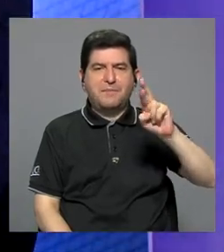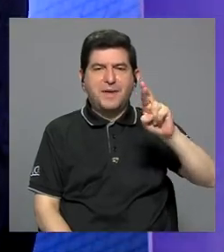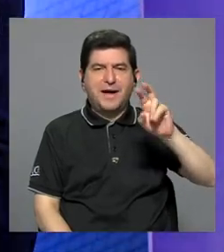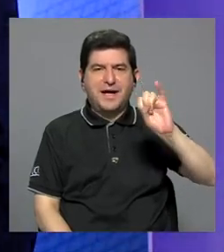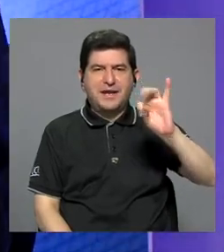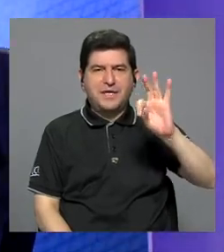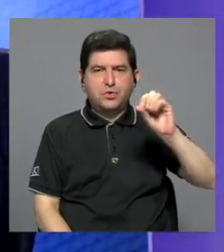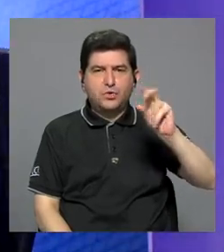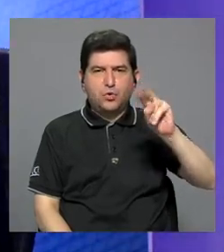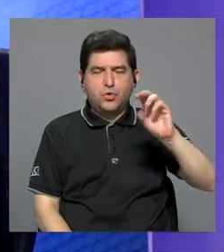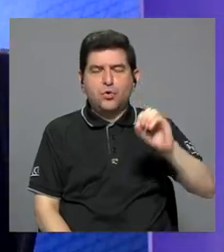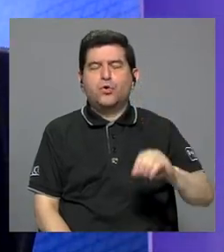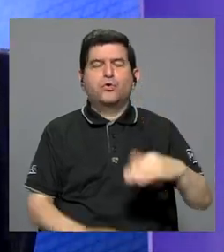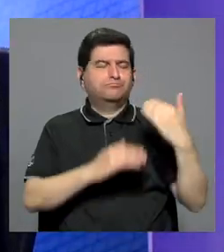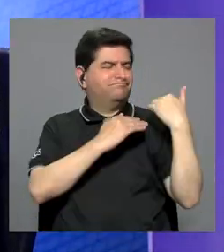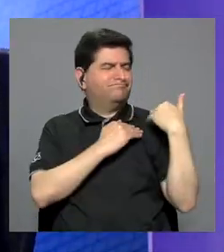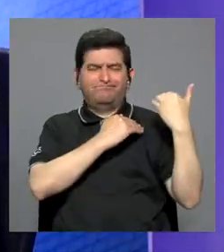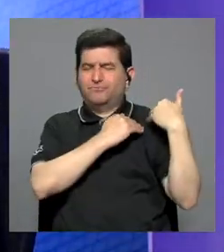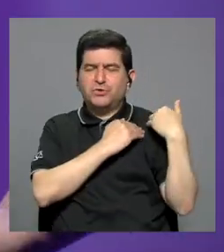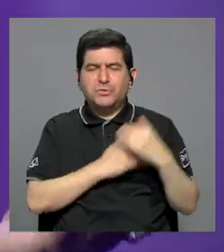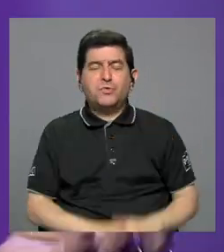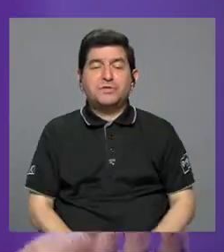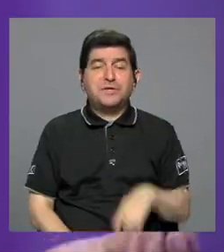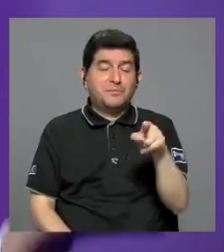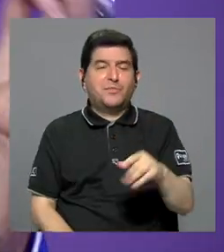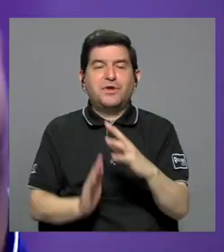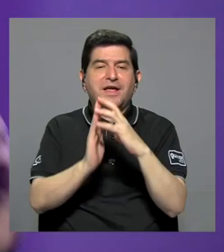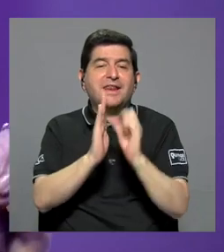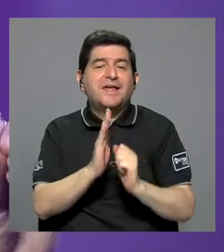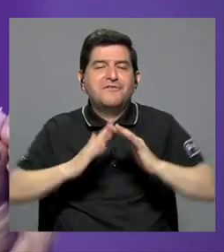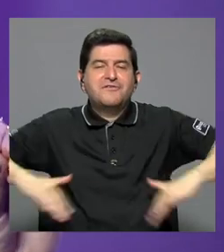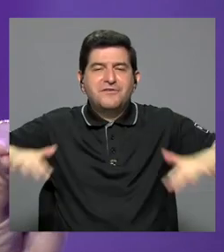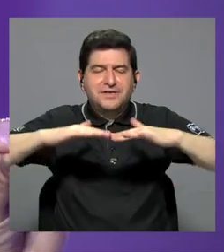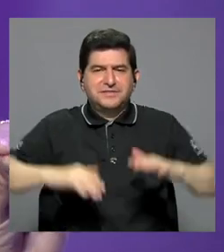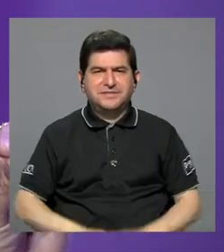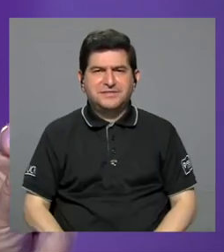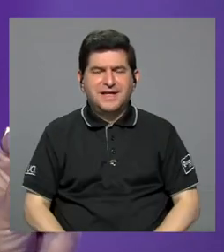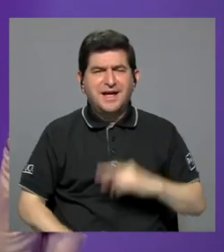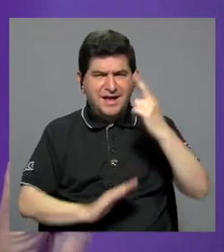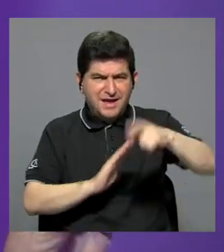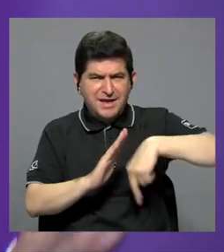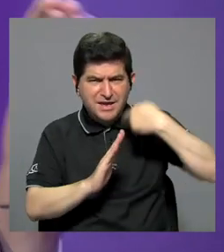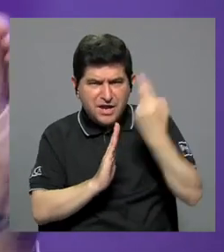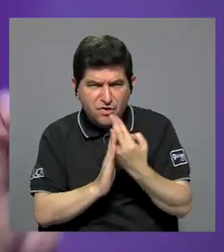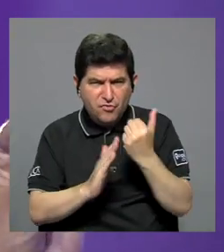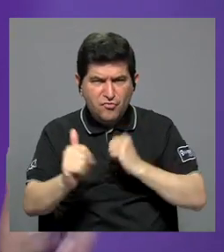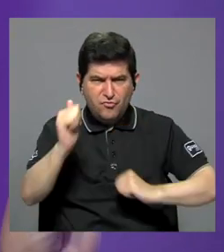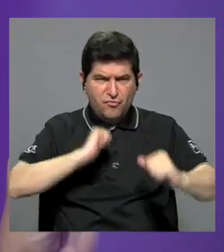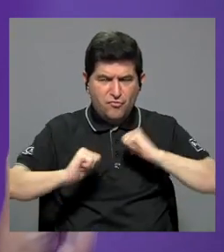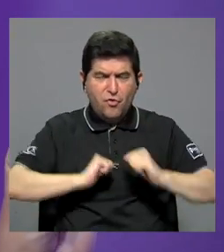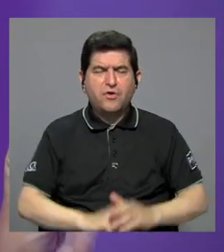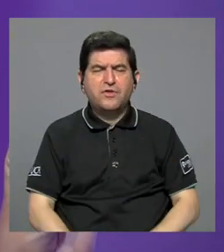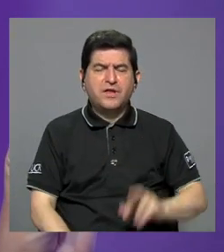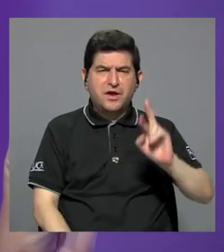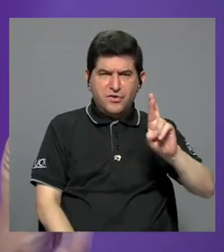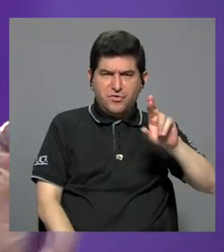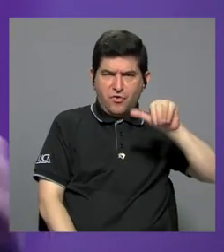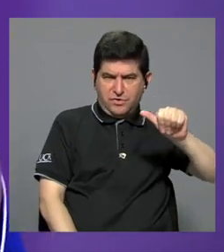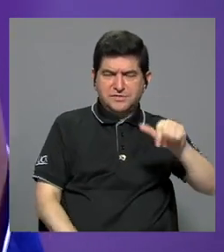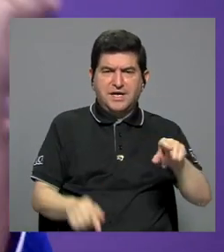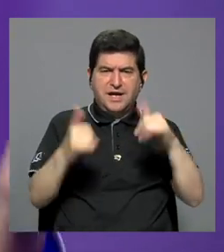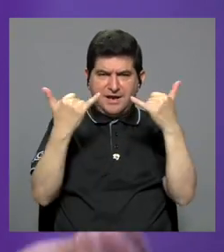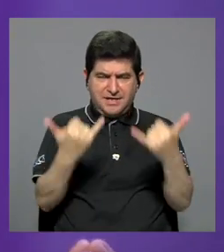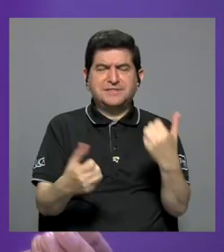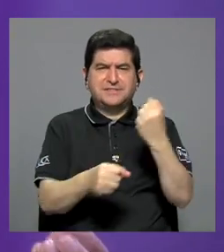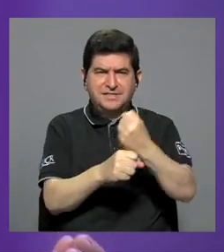porque le quita. Y en este caso, digamos, el rol de la dramaturgia con Roxana Ávila, que además ustedes ya